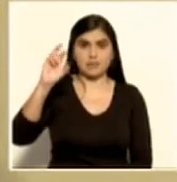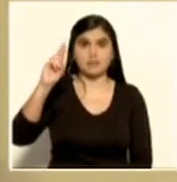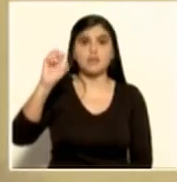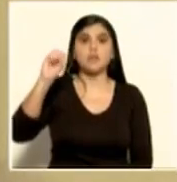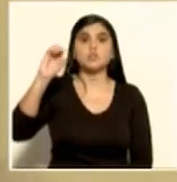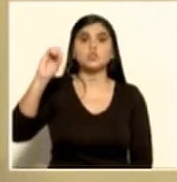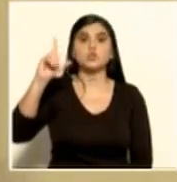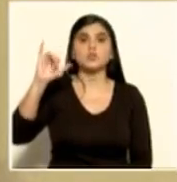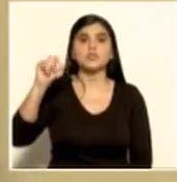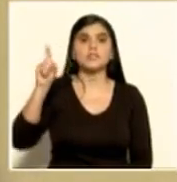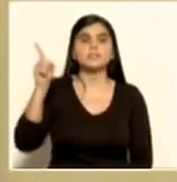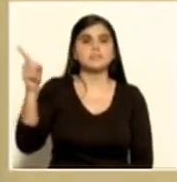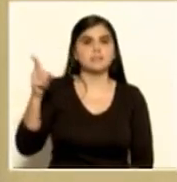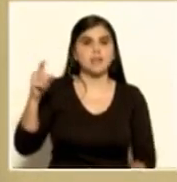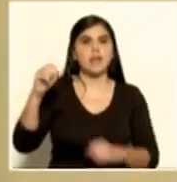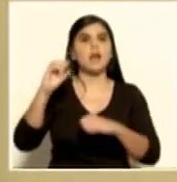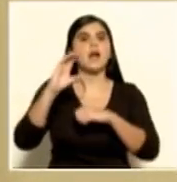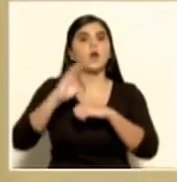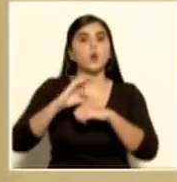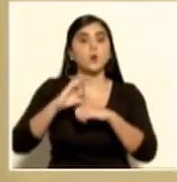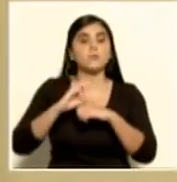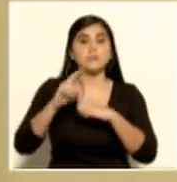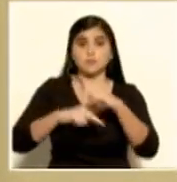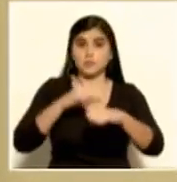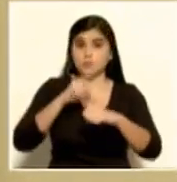Comisión Nacional de Emergencias.